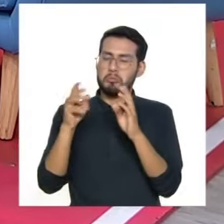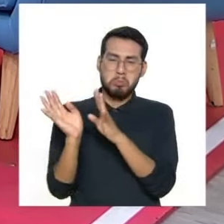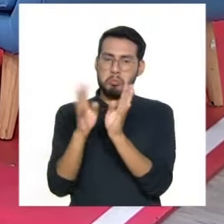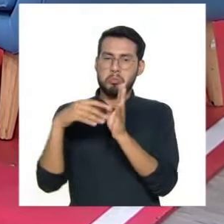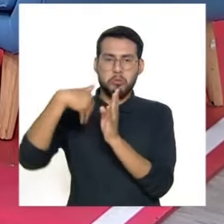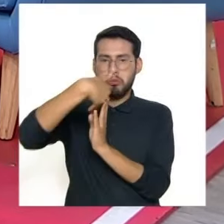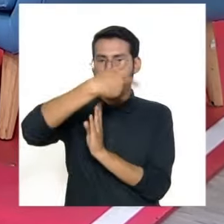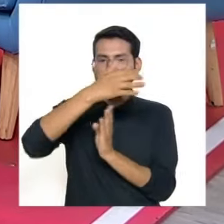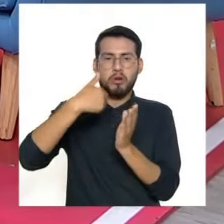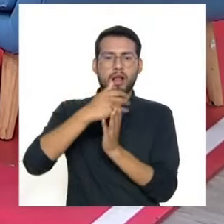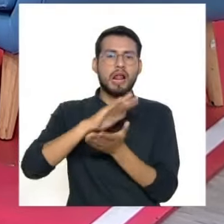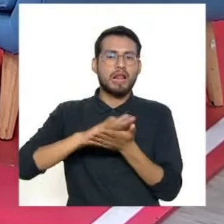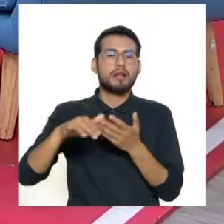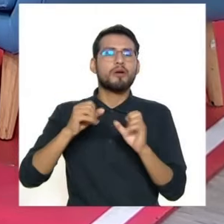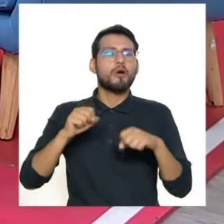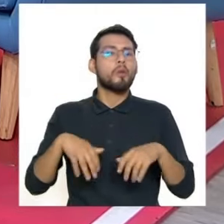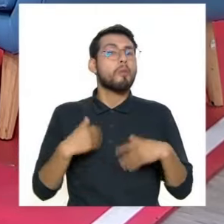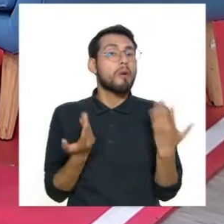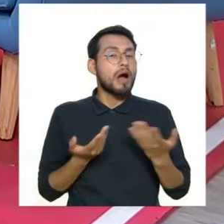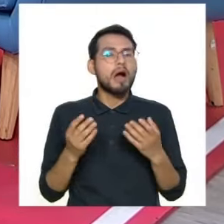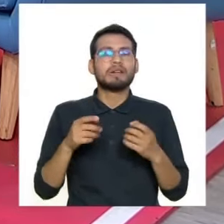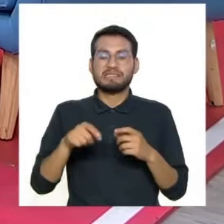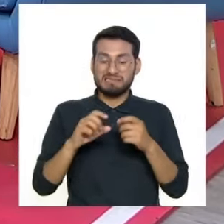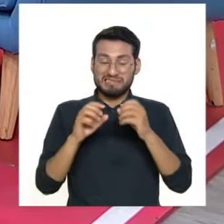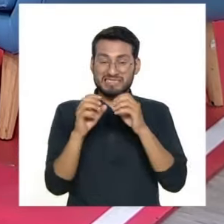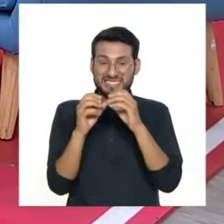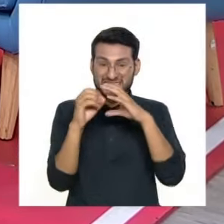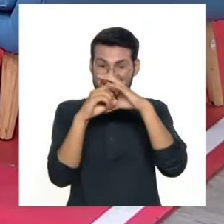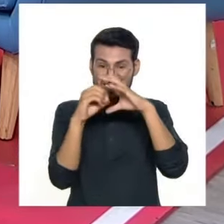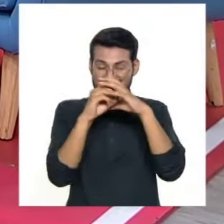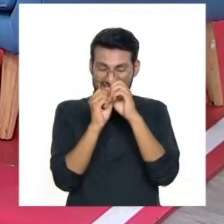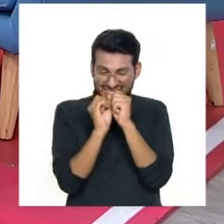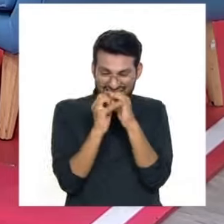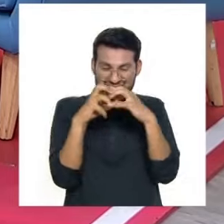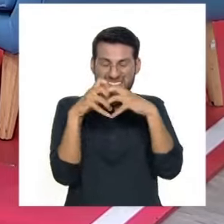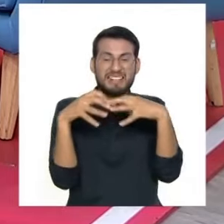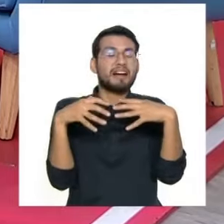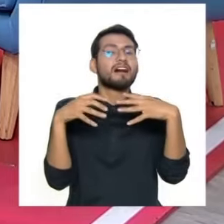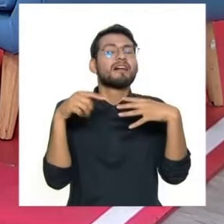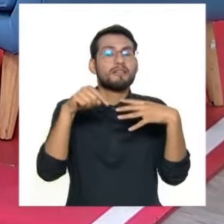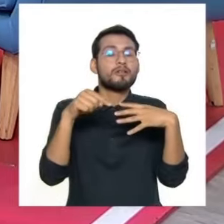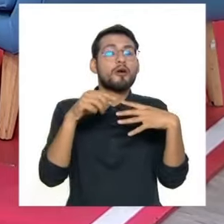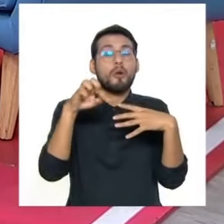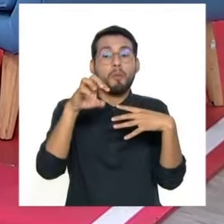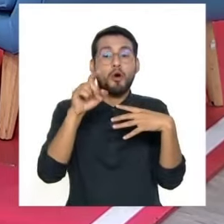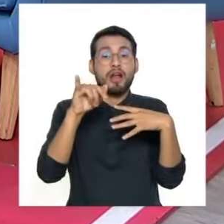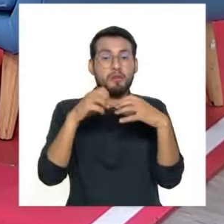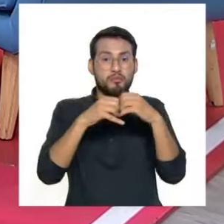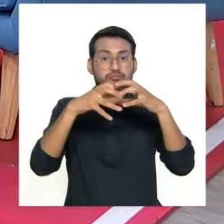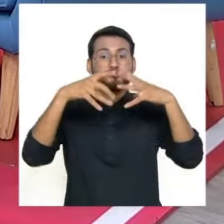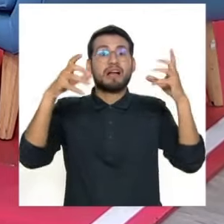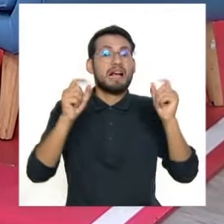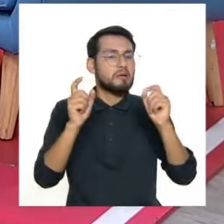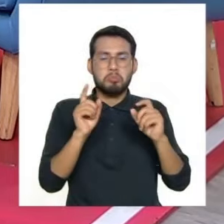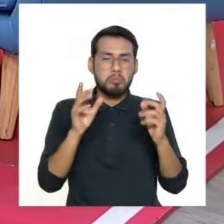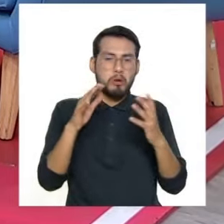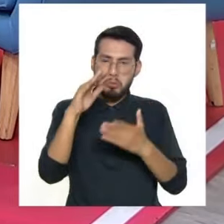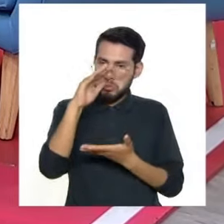sea de cambios en la generación de células que este generan la presencia de pólipos y luego la presencia de cáncer